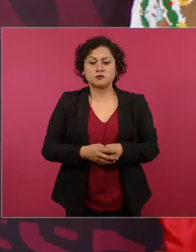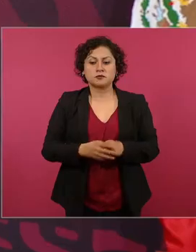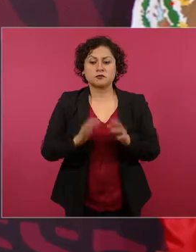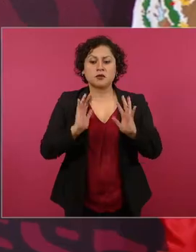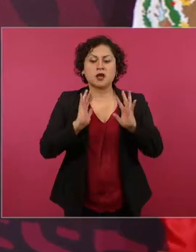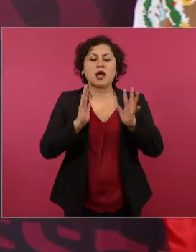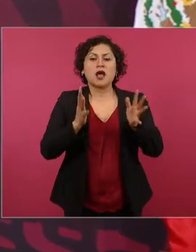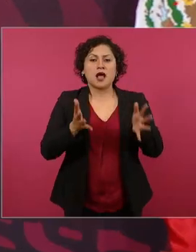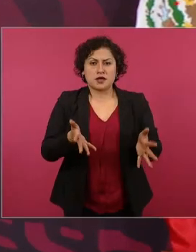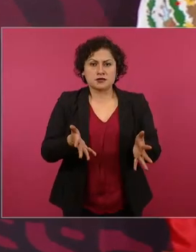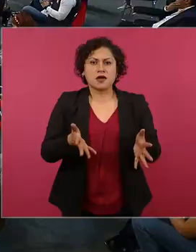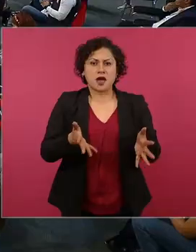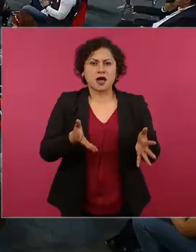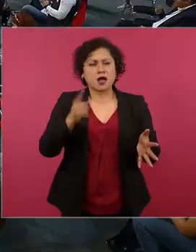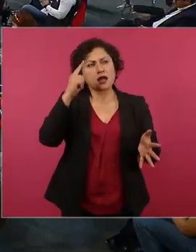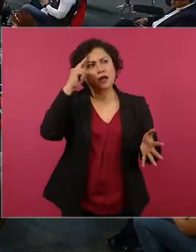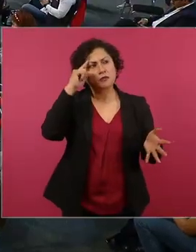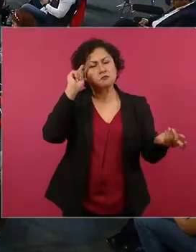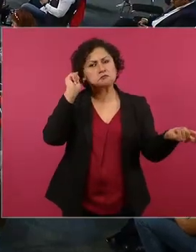correspondencia con los nuevos tiempos.